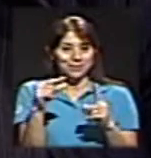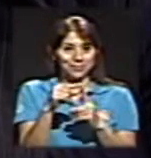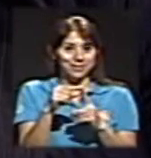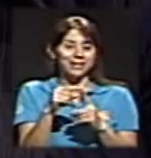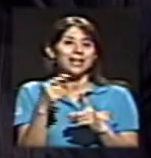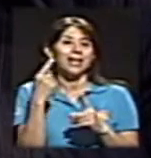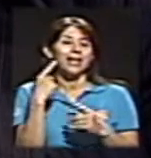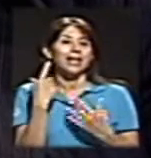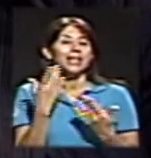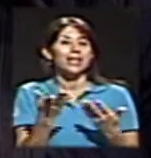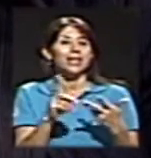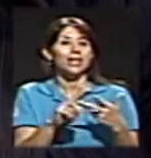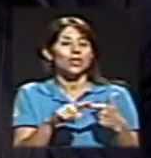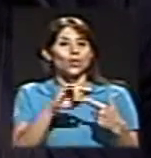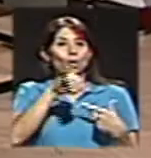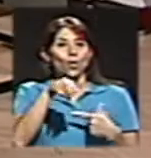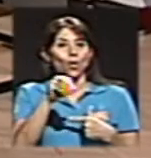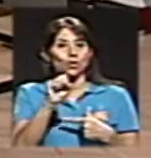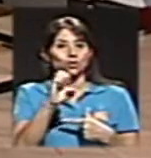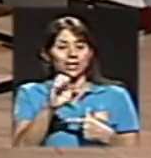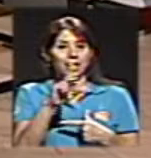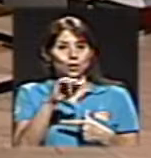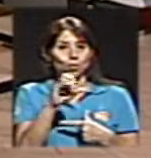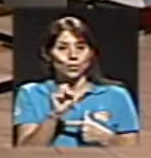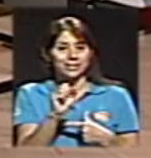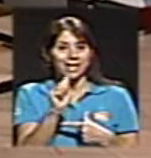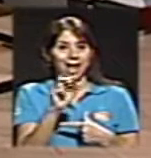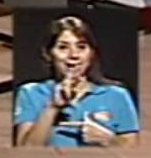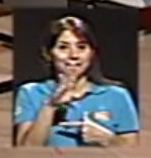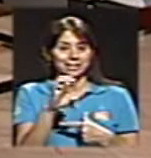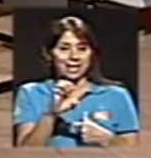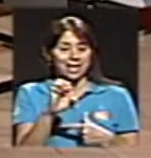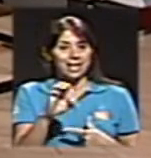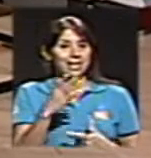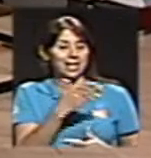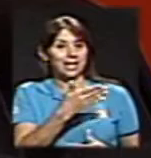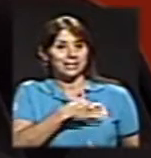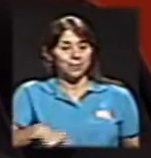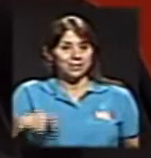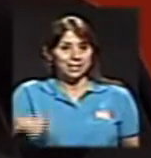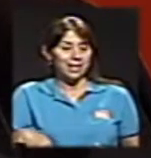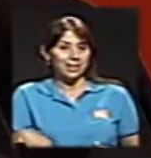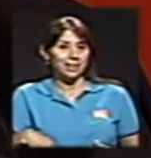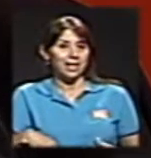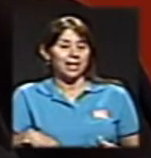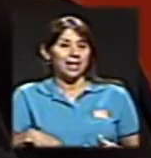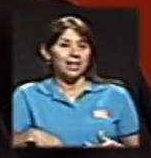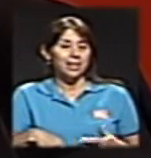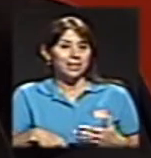amigos, y a don José Luis Arce, quien es el señor presidente, el presidente del Consejo Nacional de